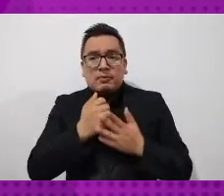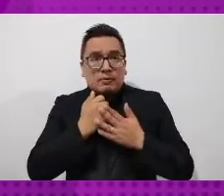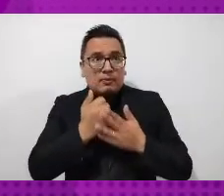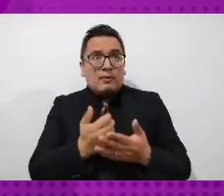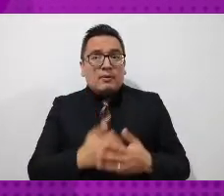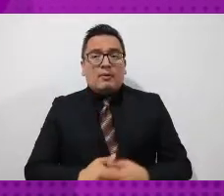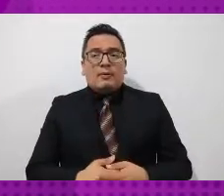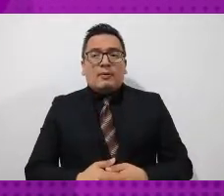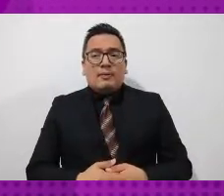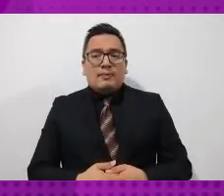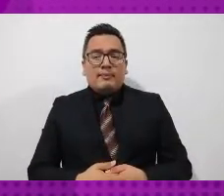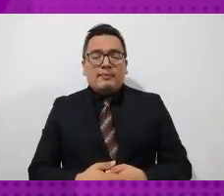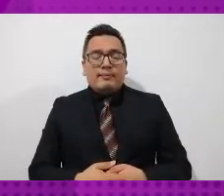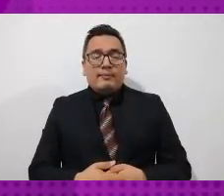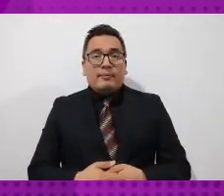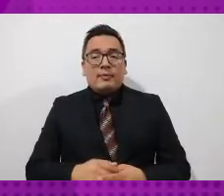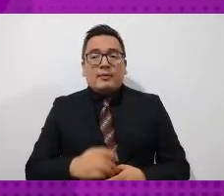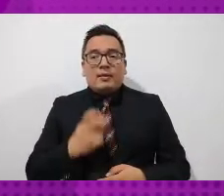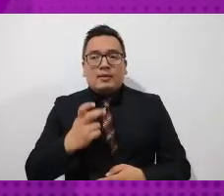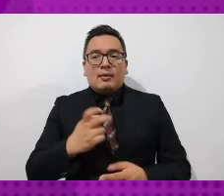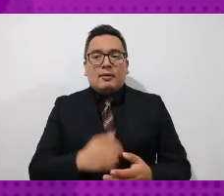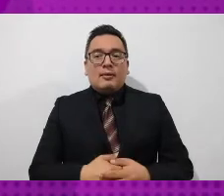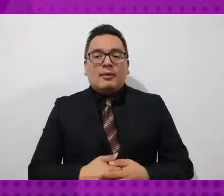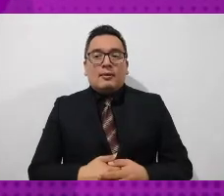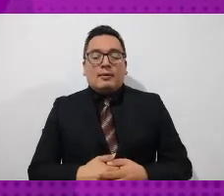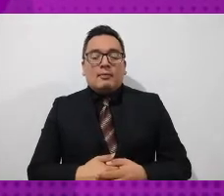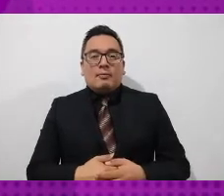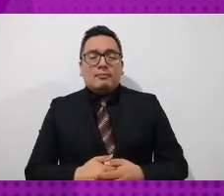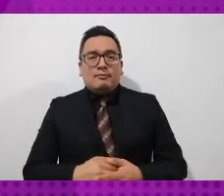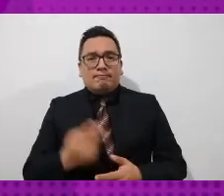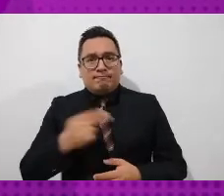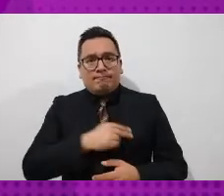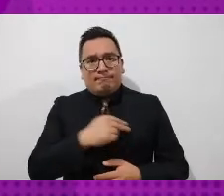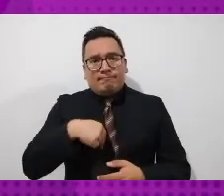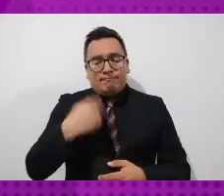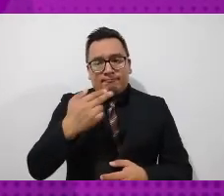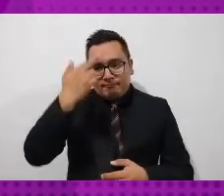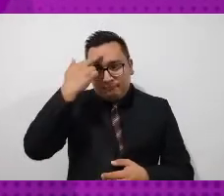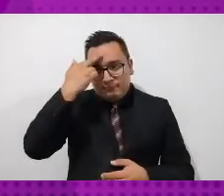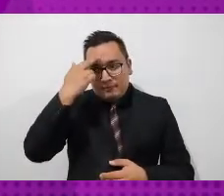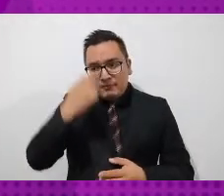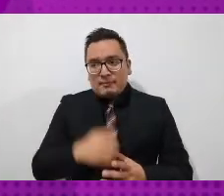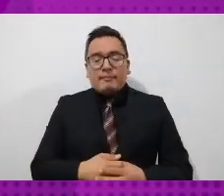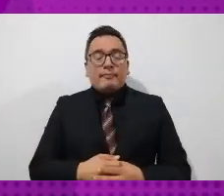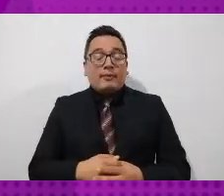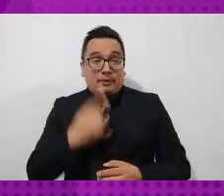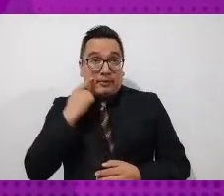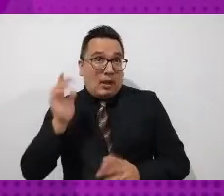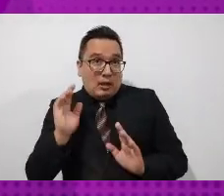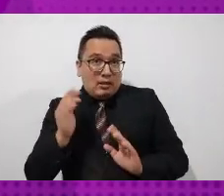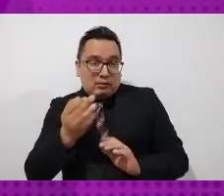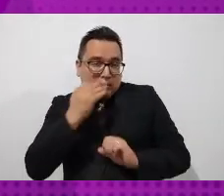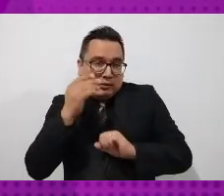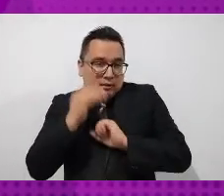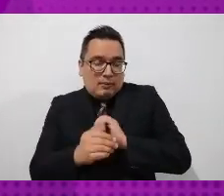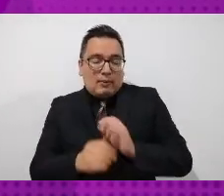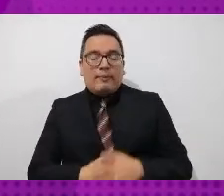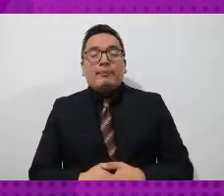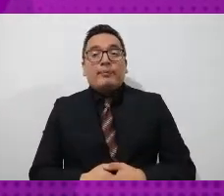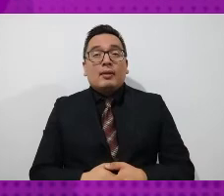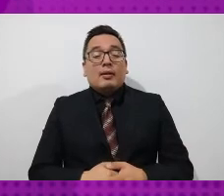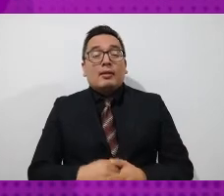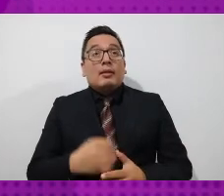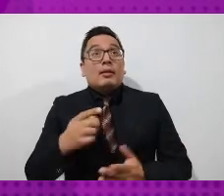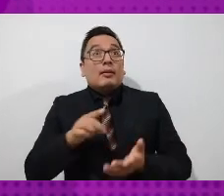renovada de algo de lo que tenemos en el marco jurídico. Hay que recordar, y esto es bien importante, ya con esto concluyo, que